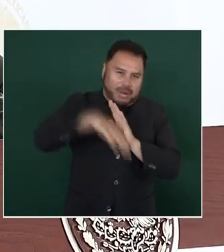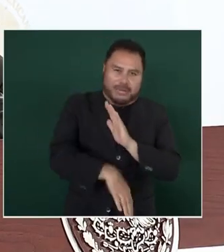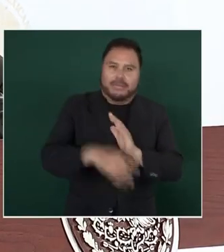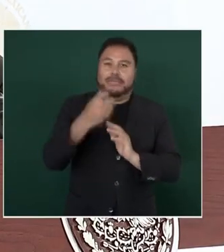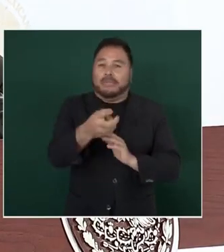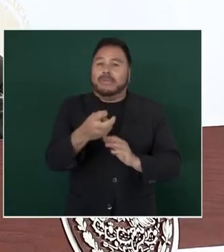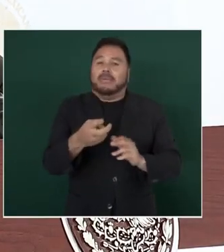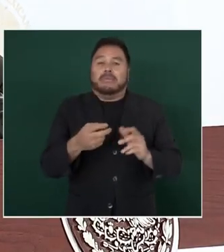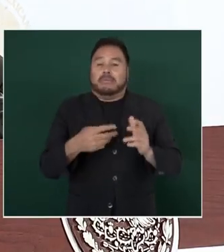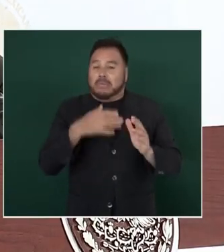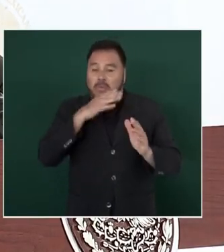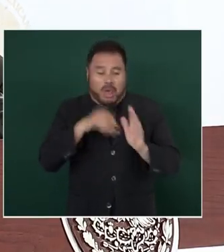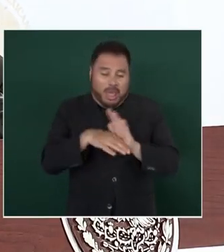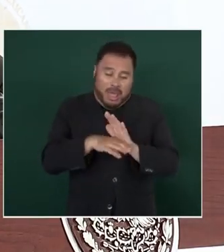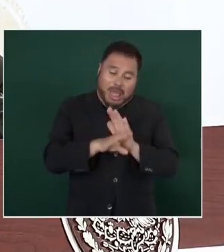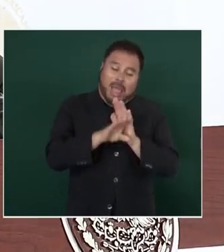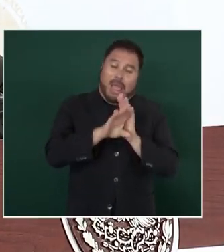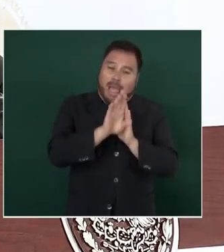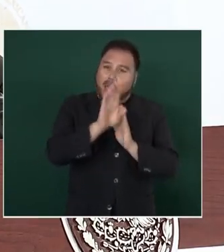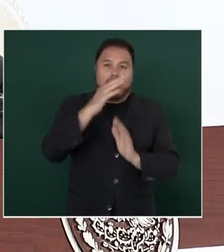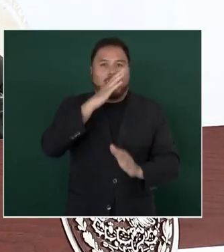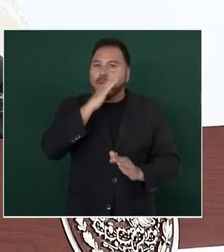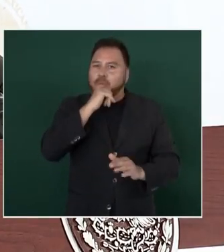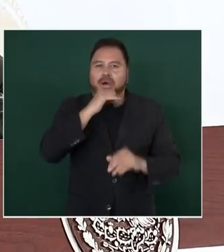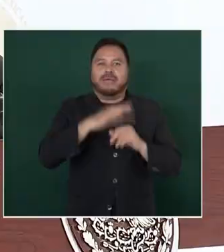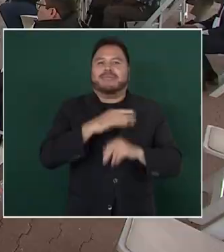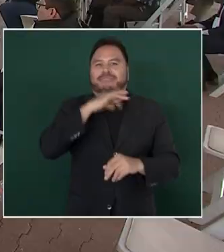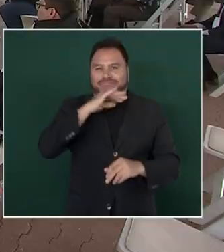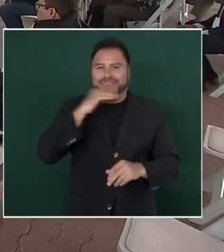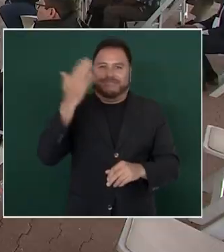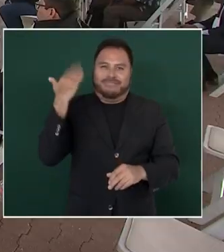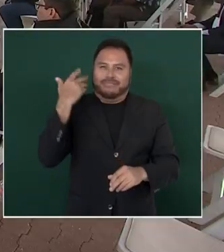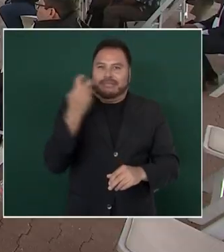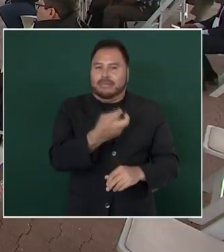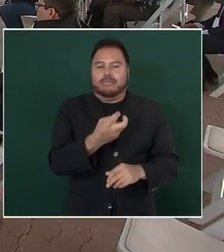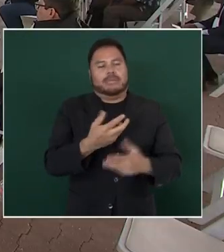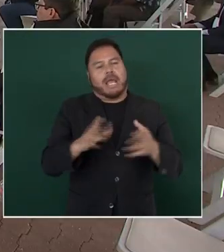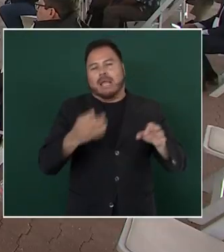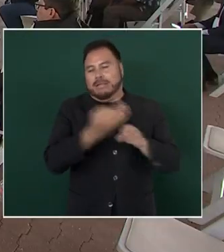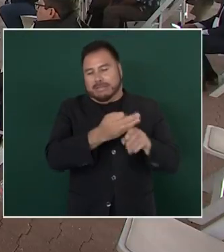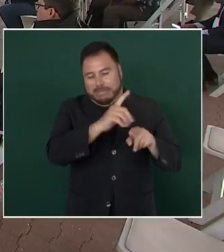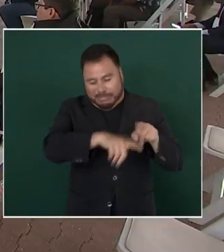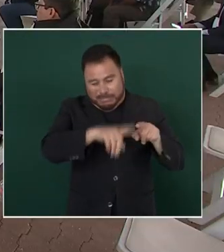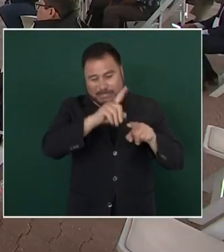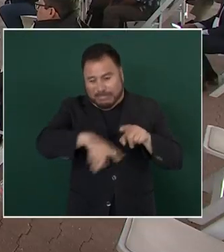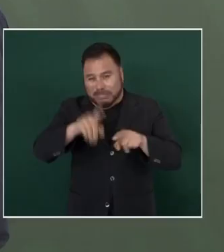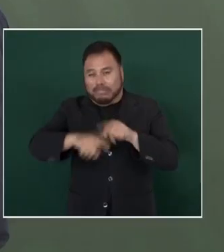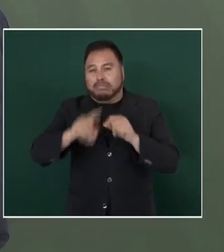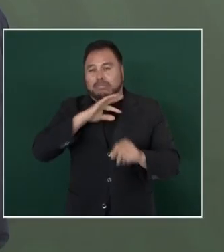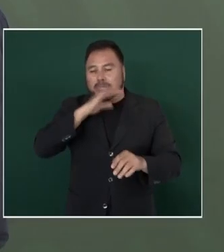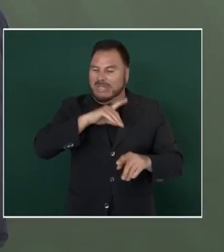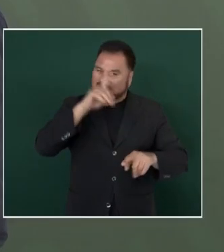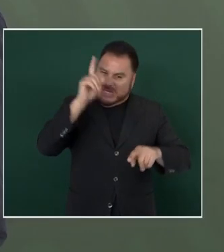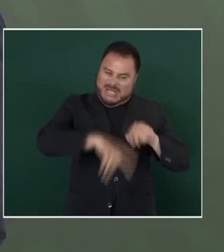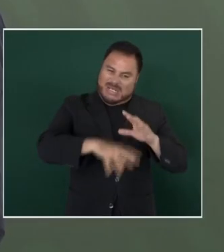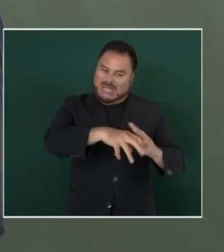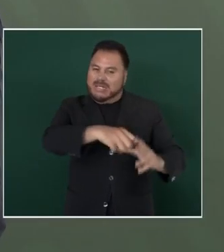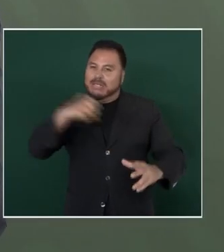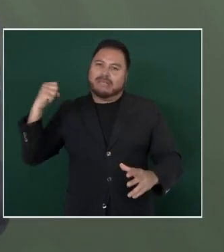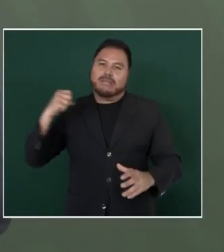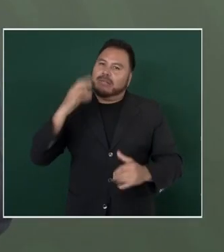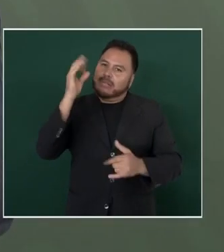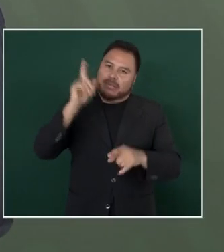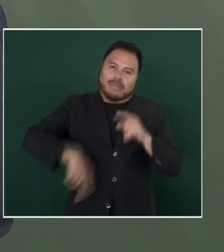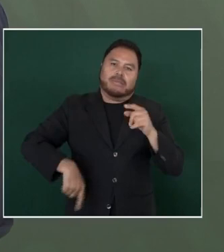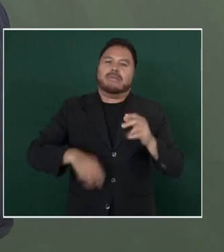salía México adelante. Pero ya se está desterrando la corrupción. Y eso